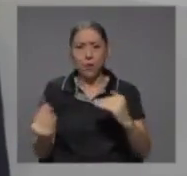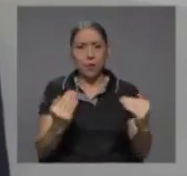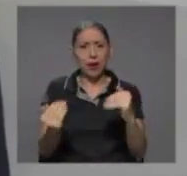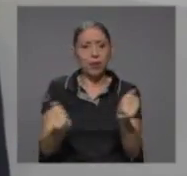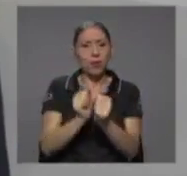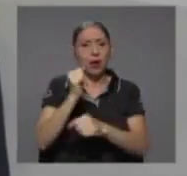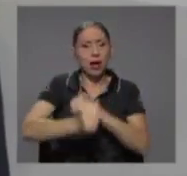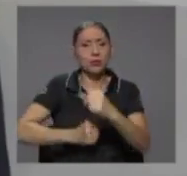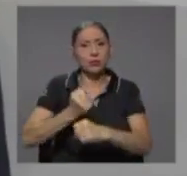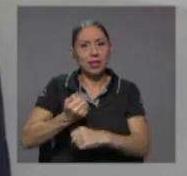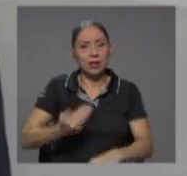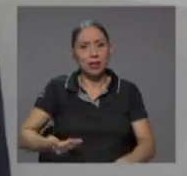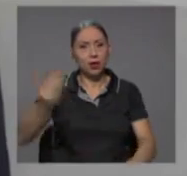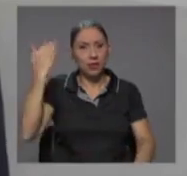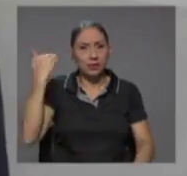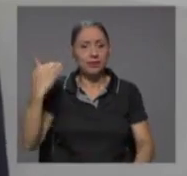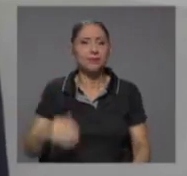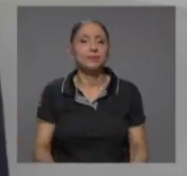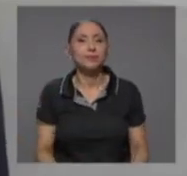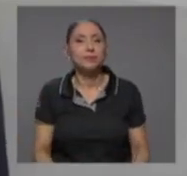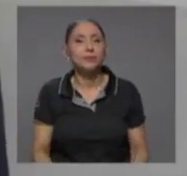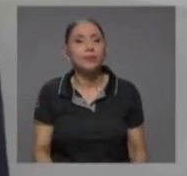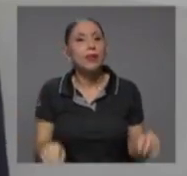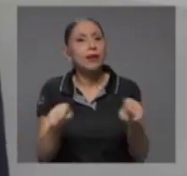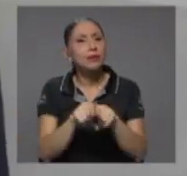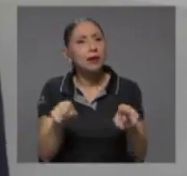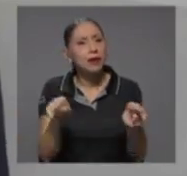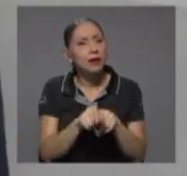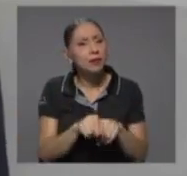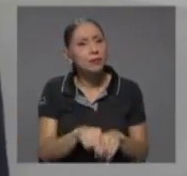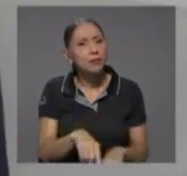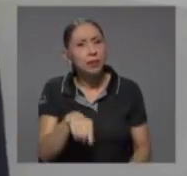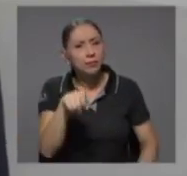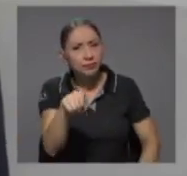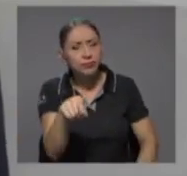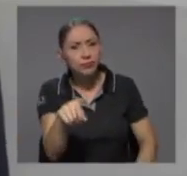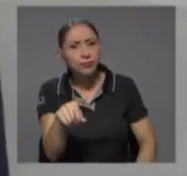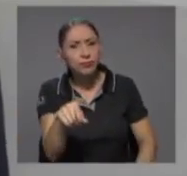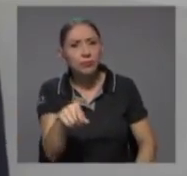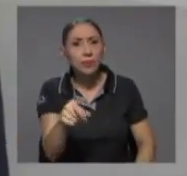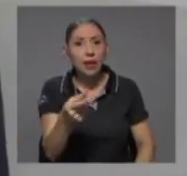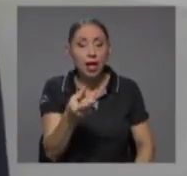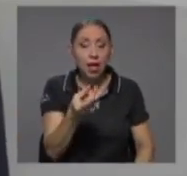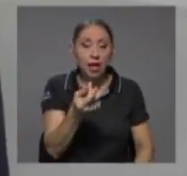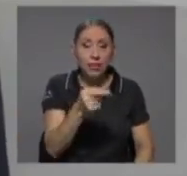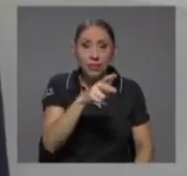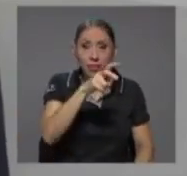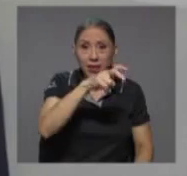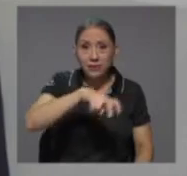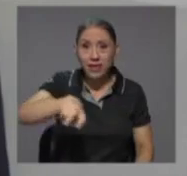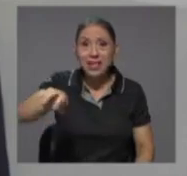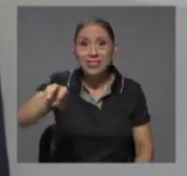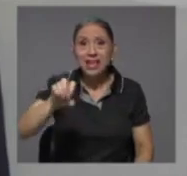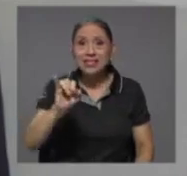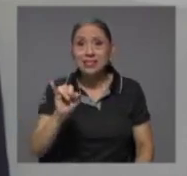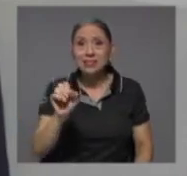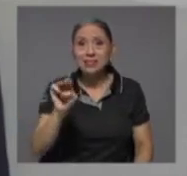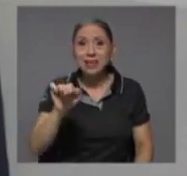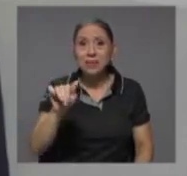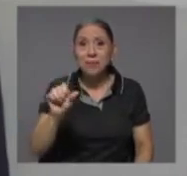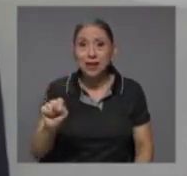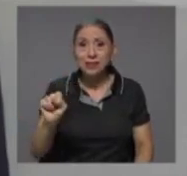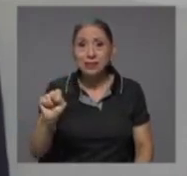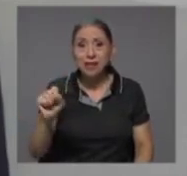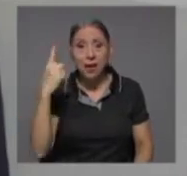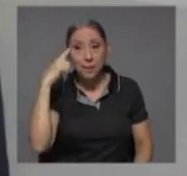También vemos, por ejemplo, que hay una reducción importante en lo que son las transferencias a Limas para becas,